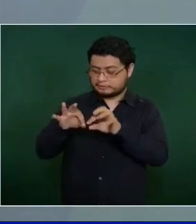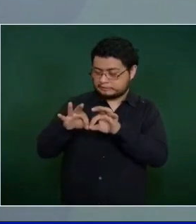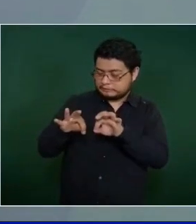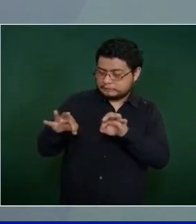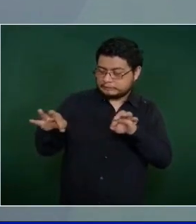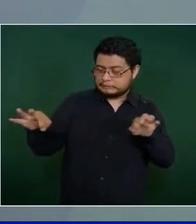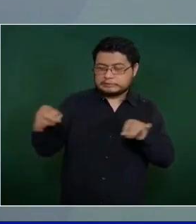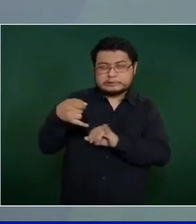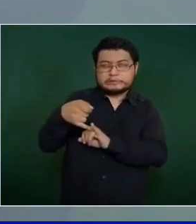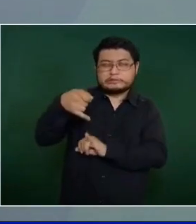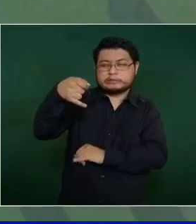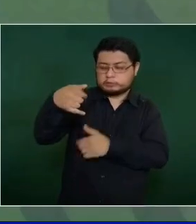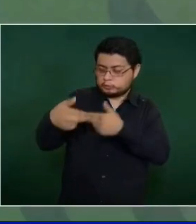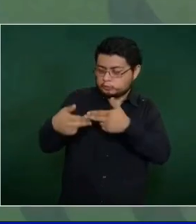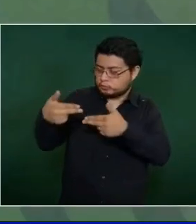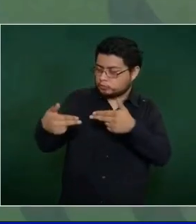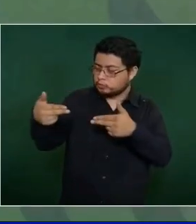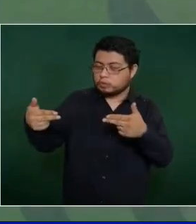estuvo vinculado